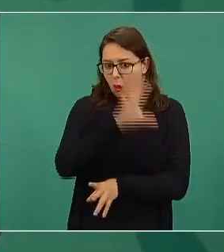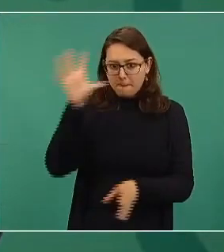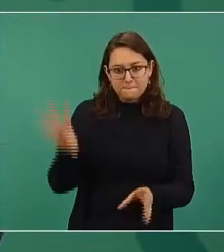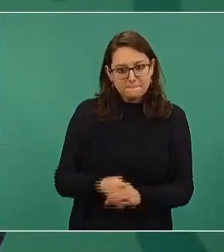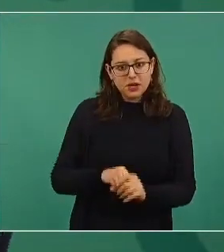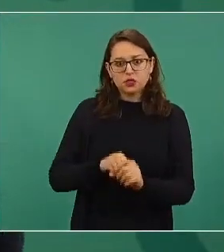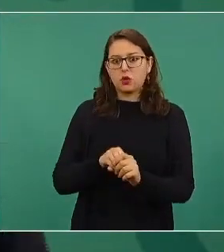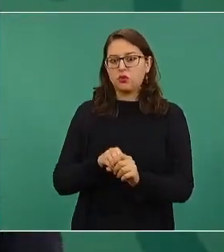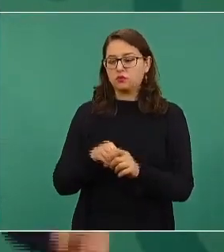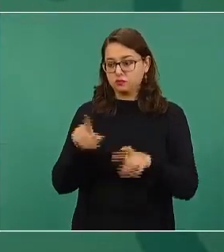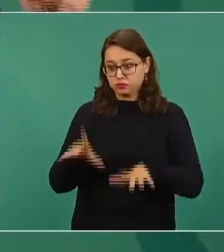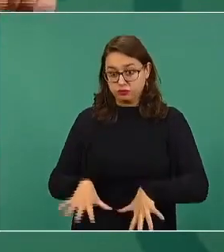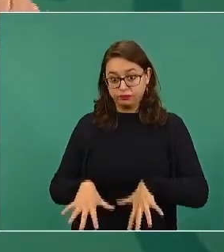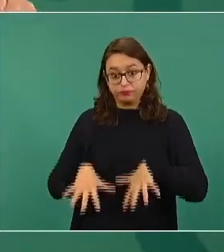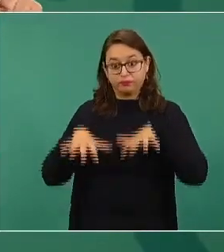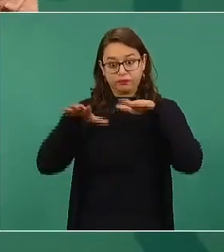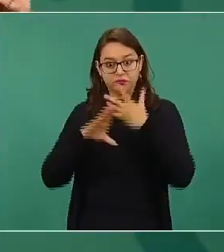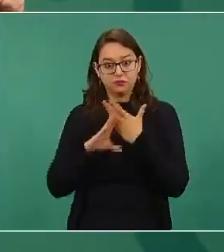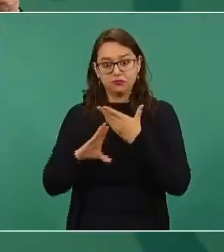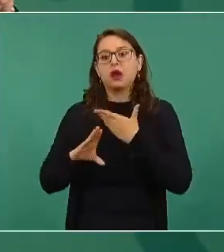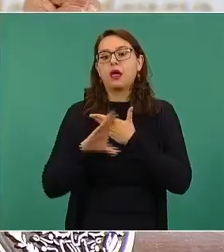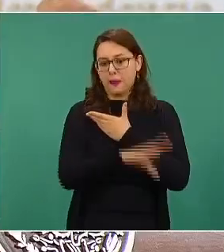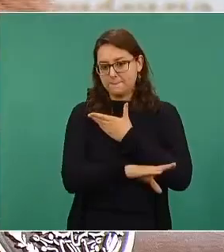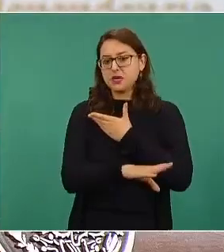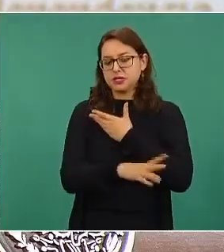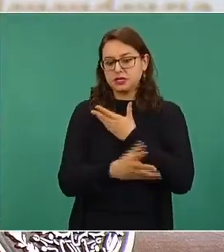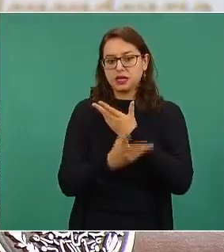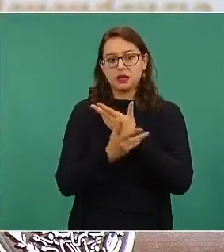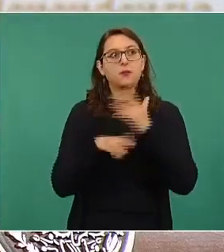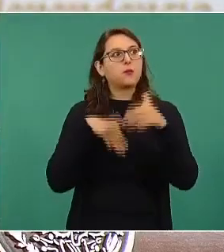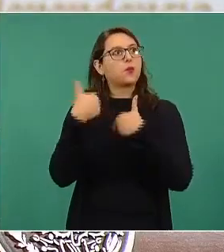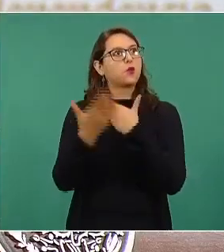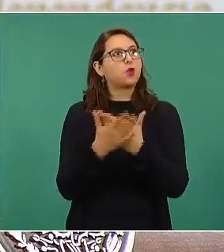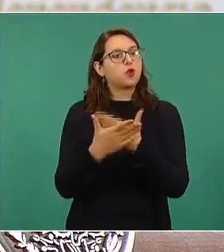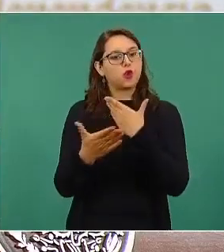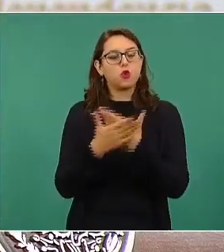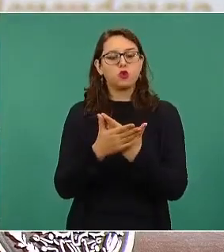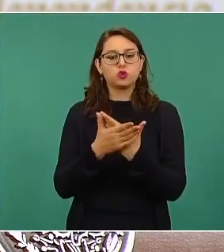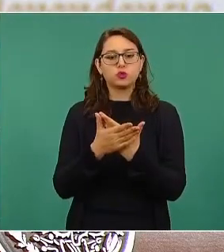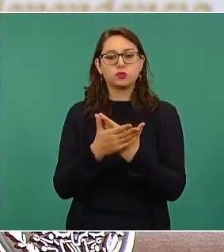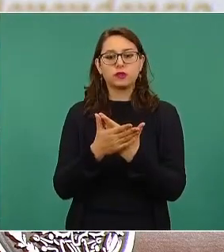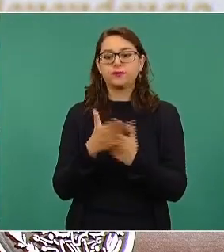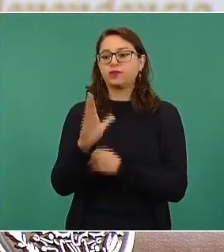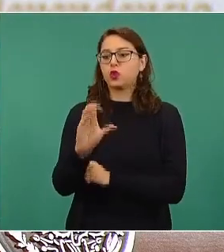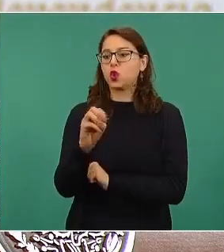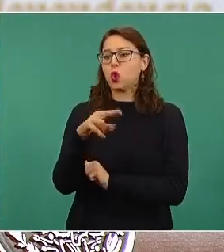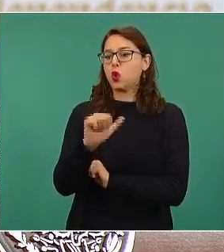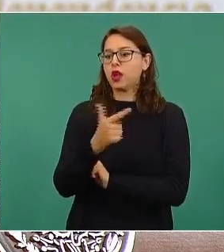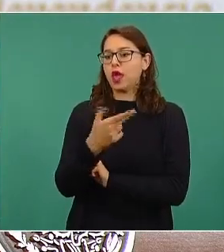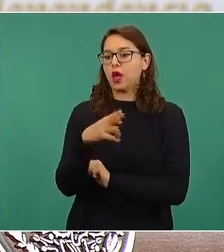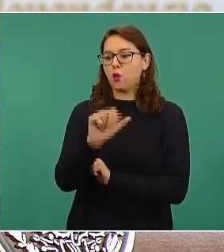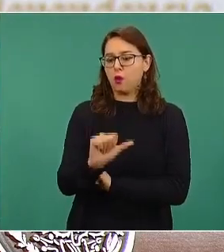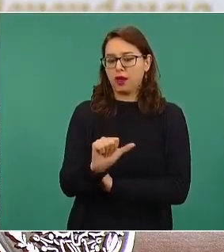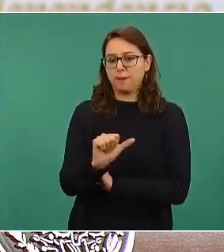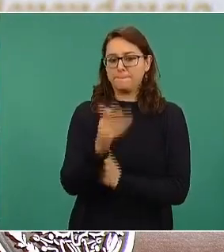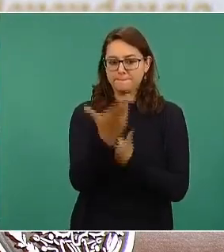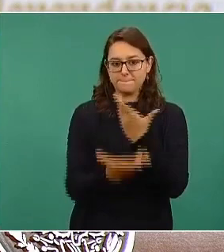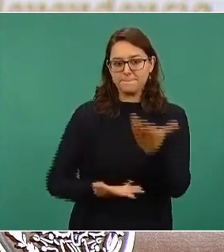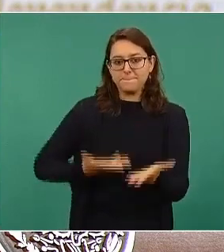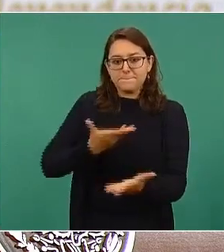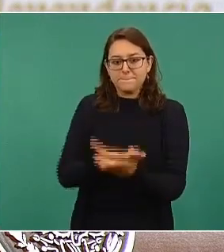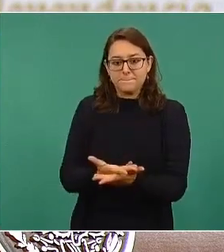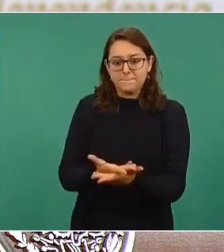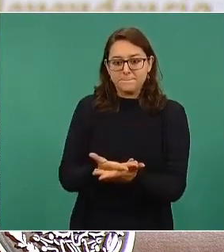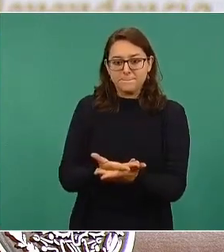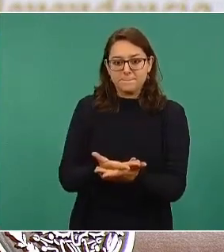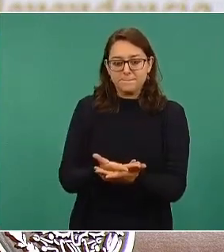inundaciones, un plan que va a presentar la Comisión del Agua, que tiene